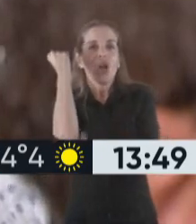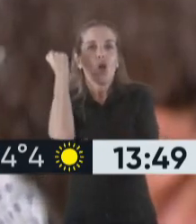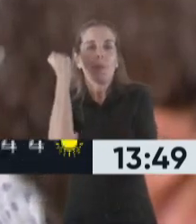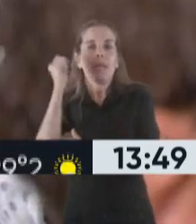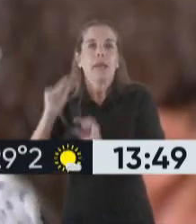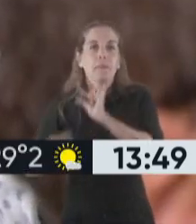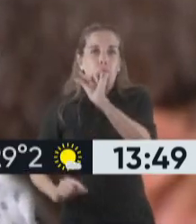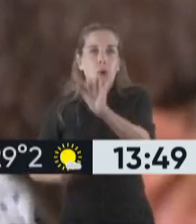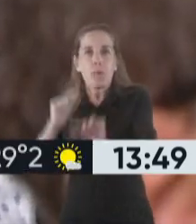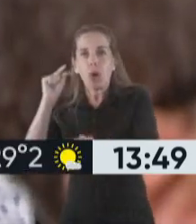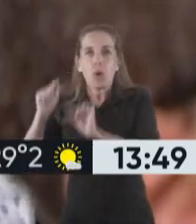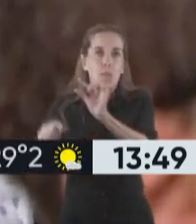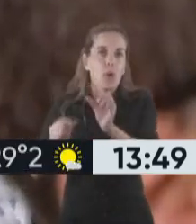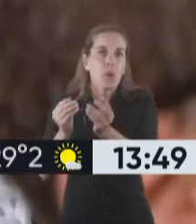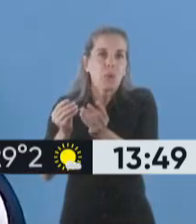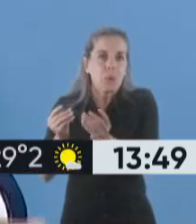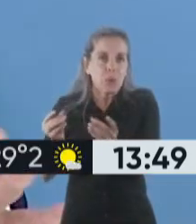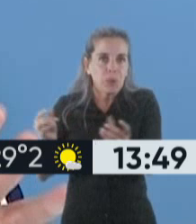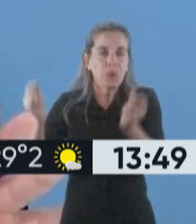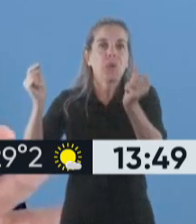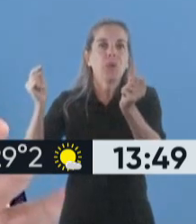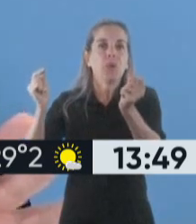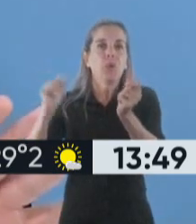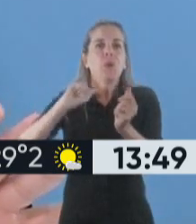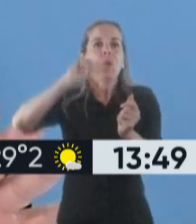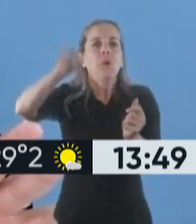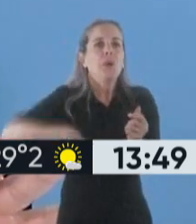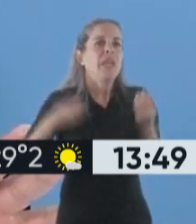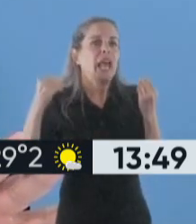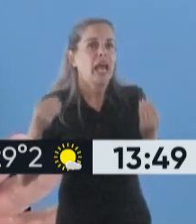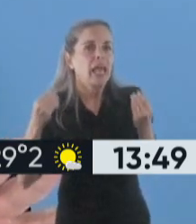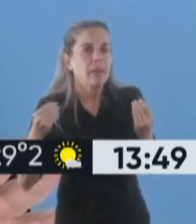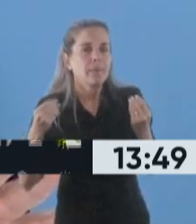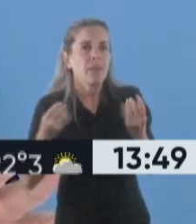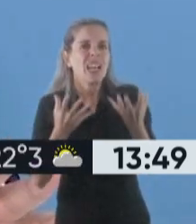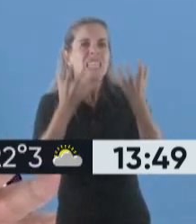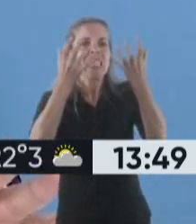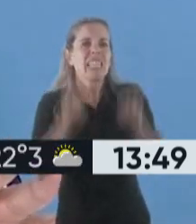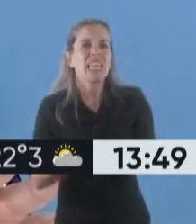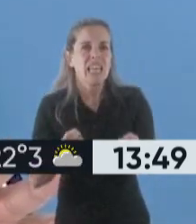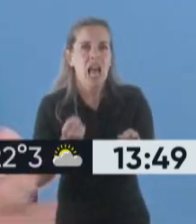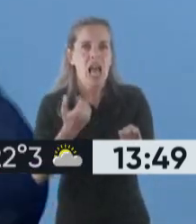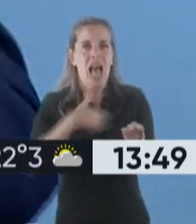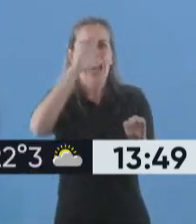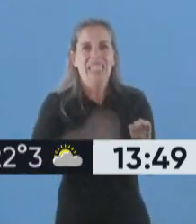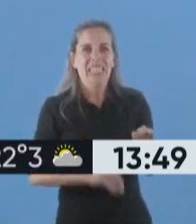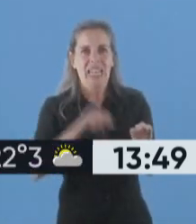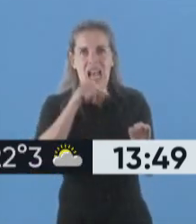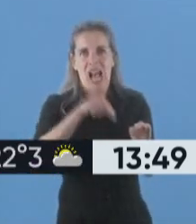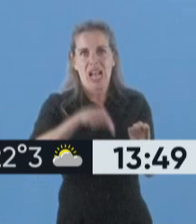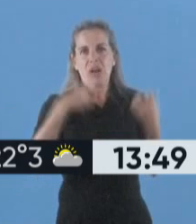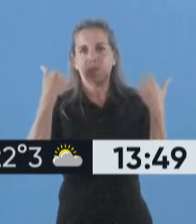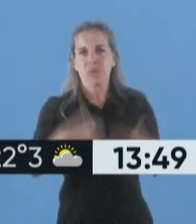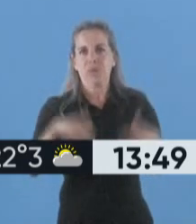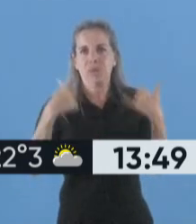empezara a ceder en sus efectos, apareciera la mayor sequía que la Argentina padece desde el